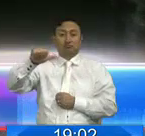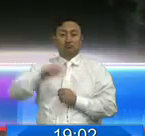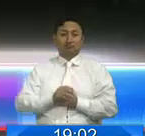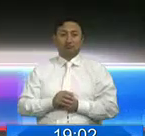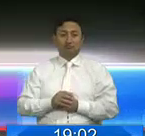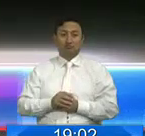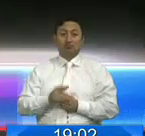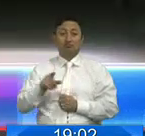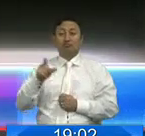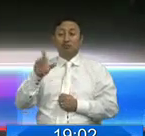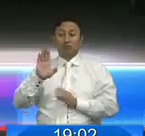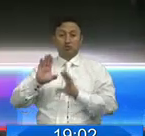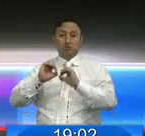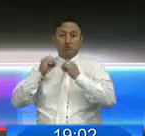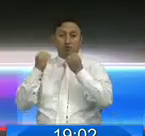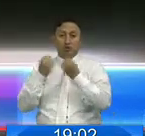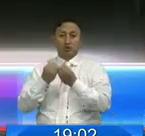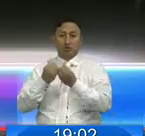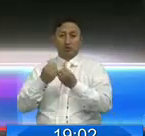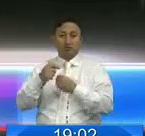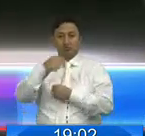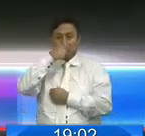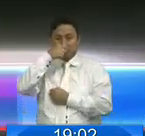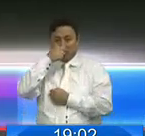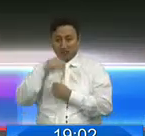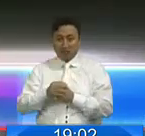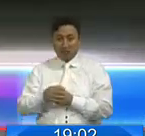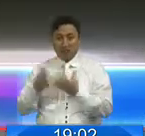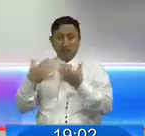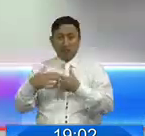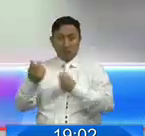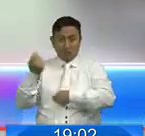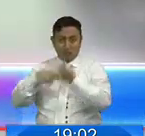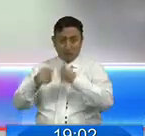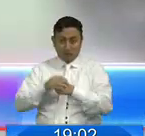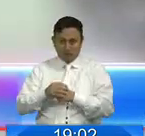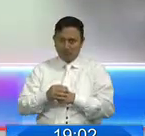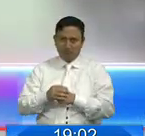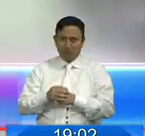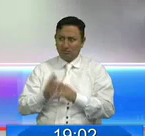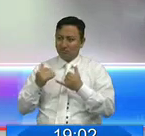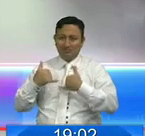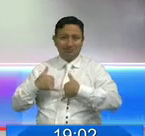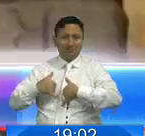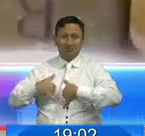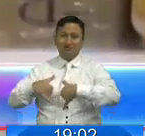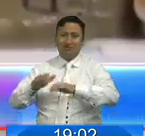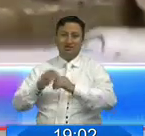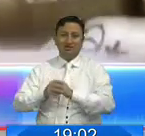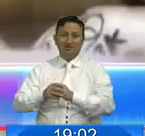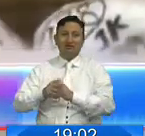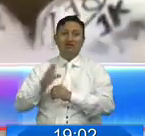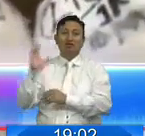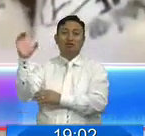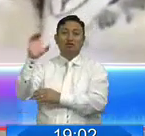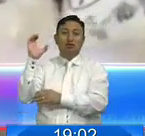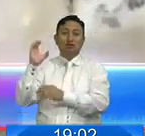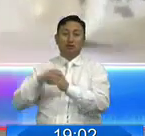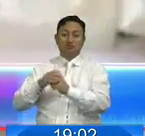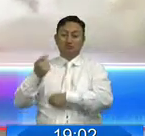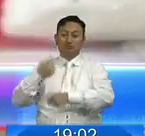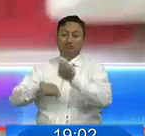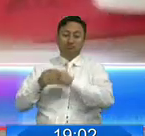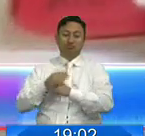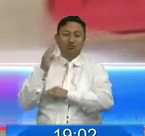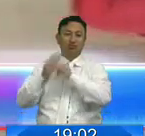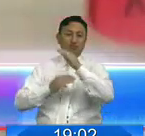estadounidense, la organización narcodelictiva no deja de ser una enorme red que trafica droga colombiana para el resto